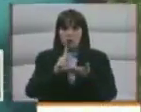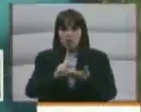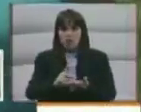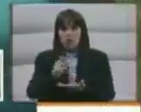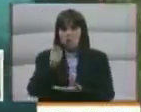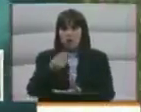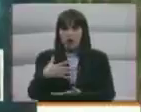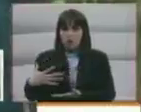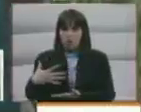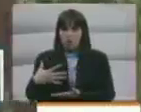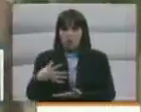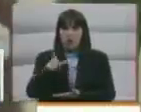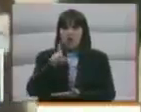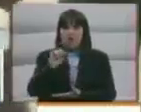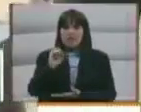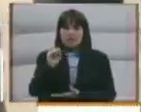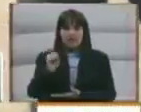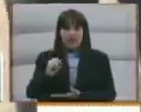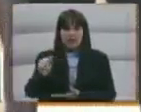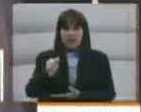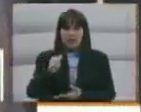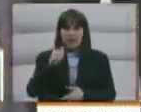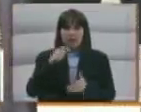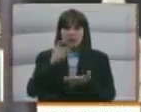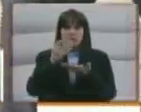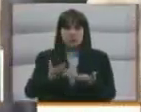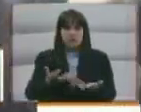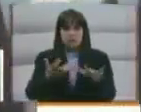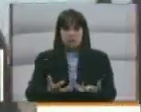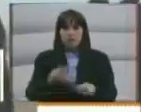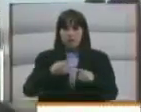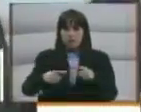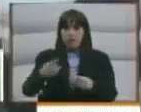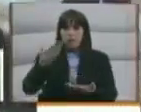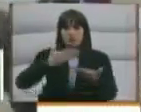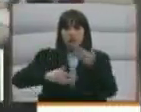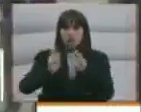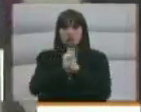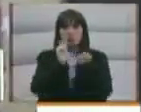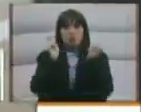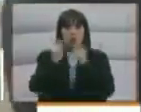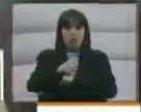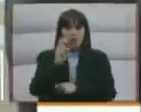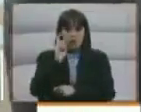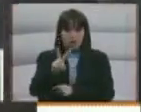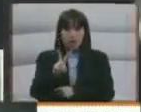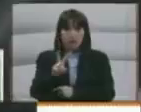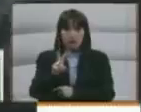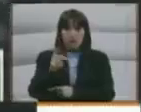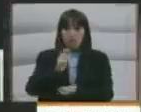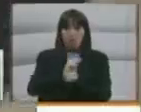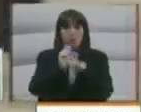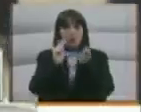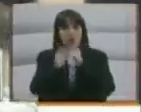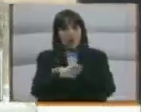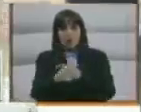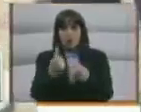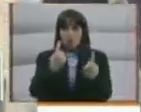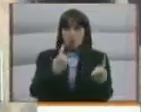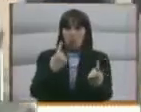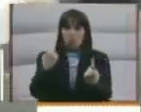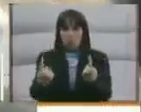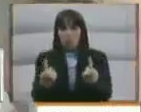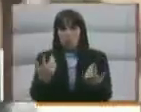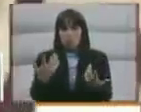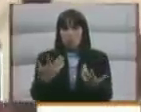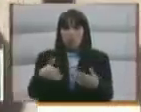es lisa se pesa. Ah, pero, cuando es lisa se pesa, pero como es trueque, entonces ve, cuando es trueque, préstame ahí. Por un arroz. Yo le ofrezco este